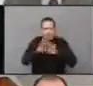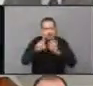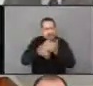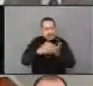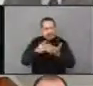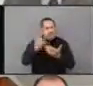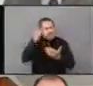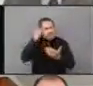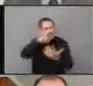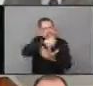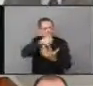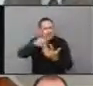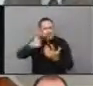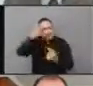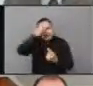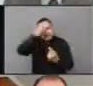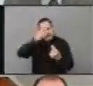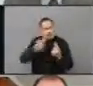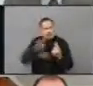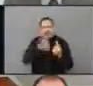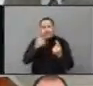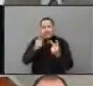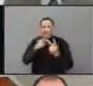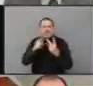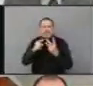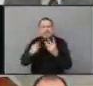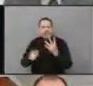posiciones, sobre los otros,